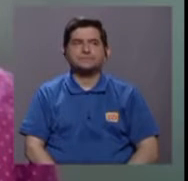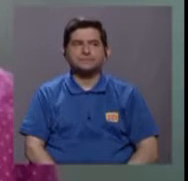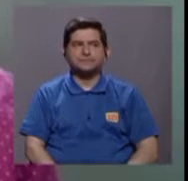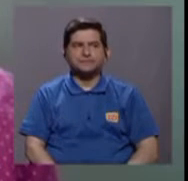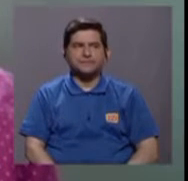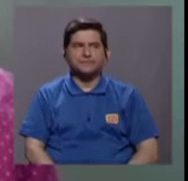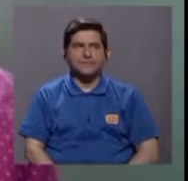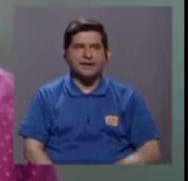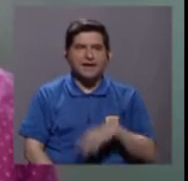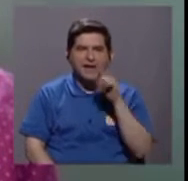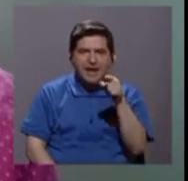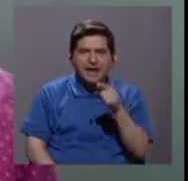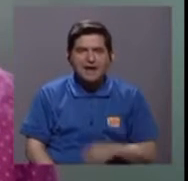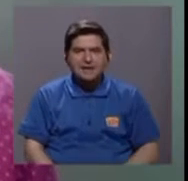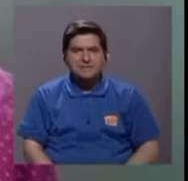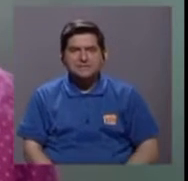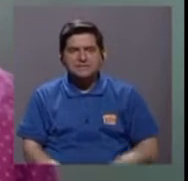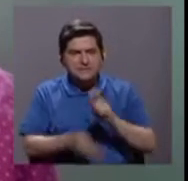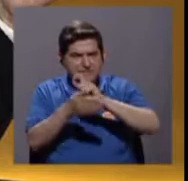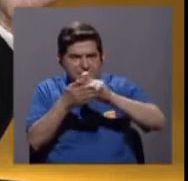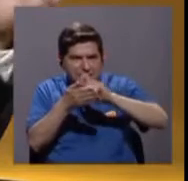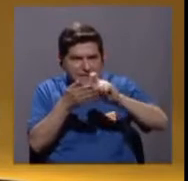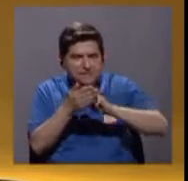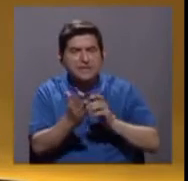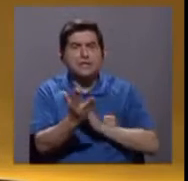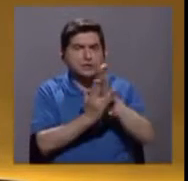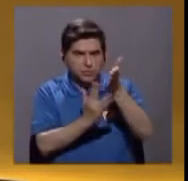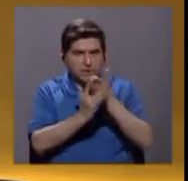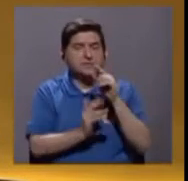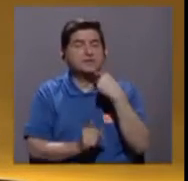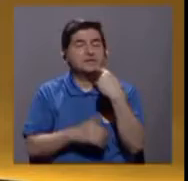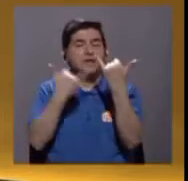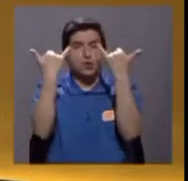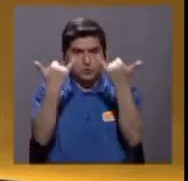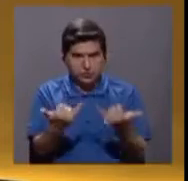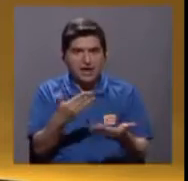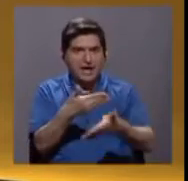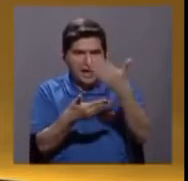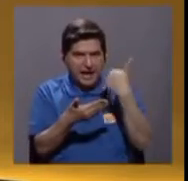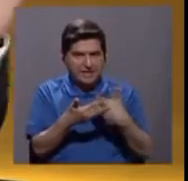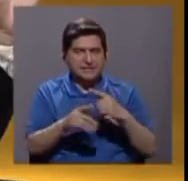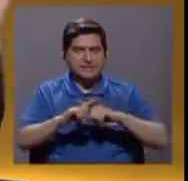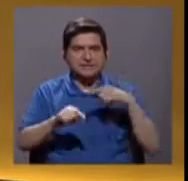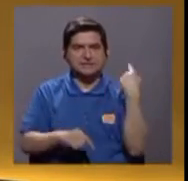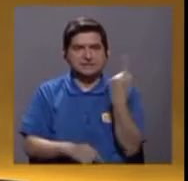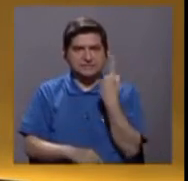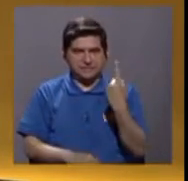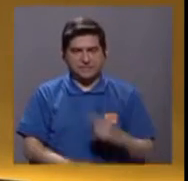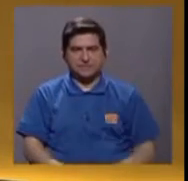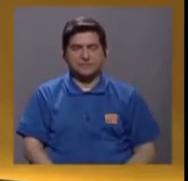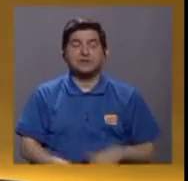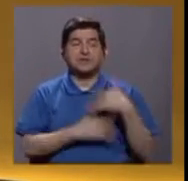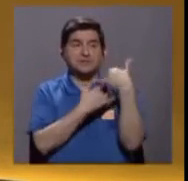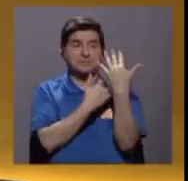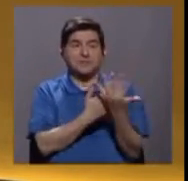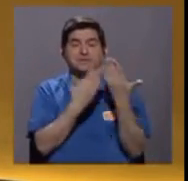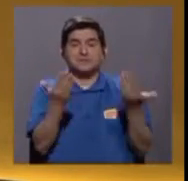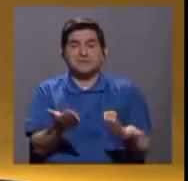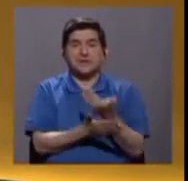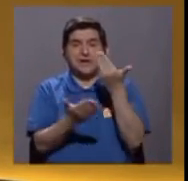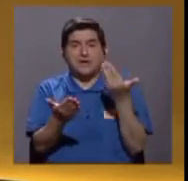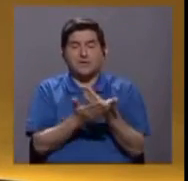La memoria se puede acceder, y lo hemos repetido usted varias veces, pero siempre esperemos que haya